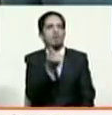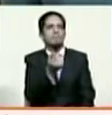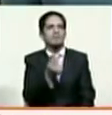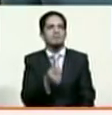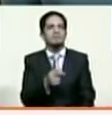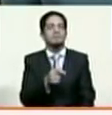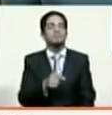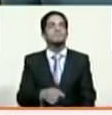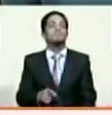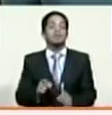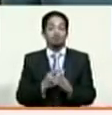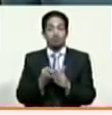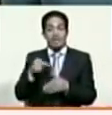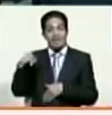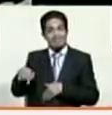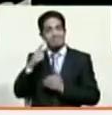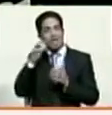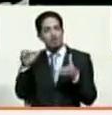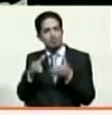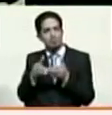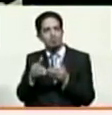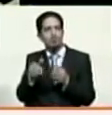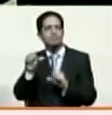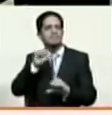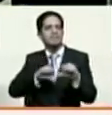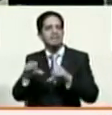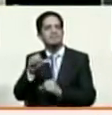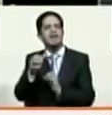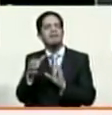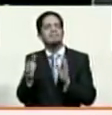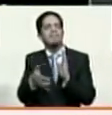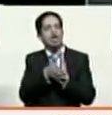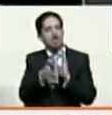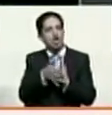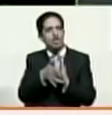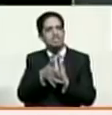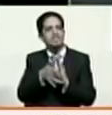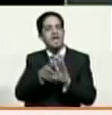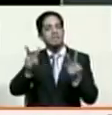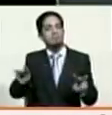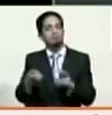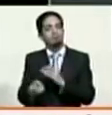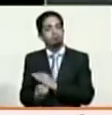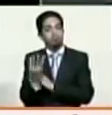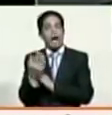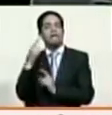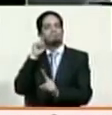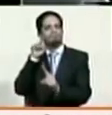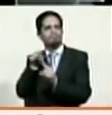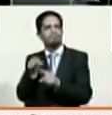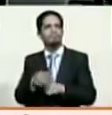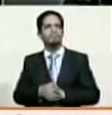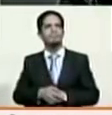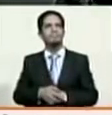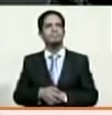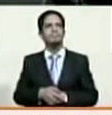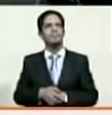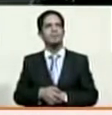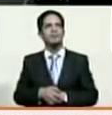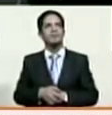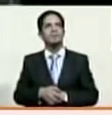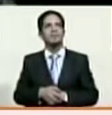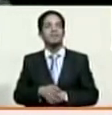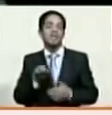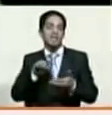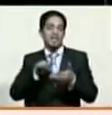Consejo Presidencial de Ciencia, Tecnología e Innovación va dirigido allí, lo decía al inicio, romper con esas